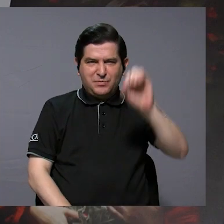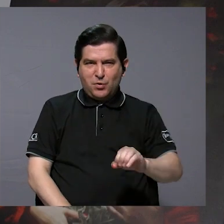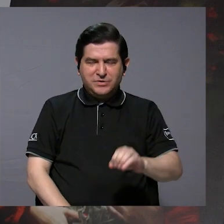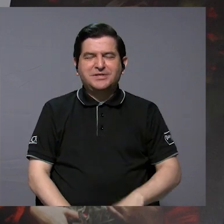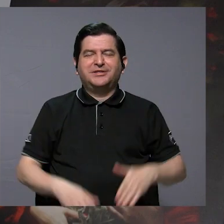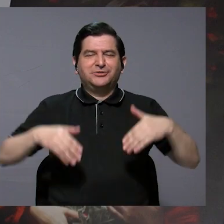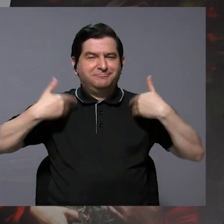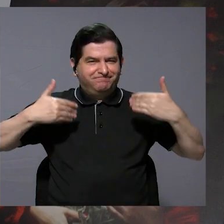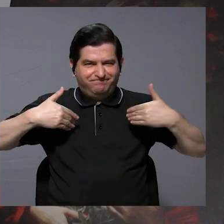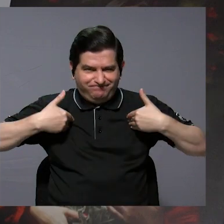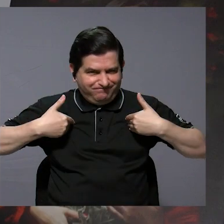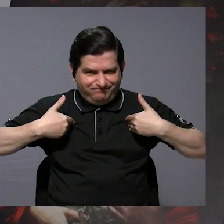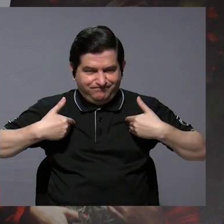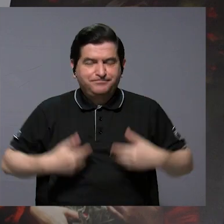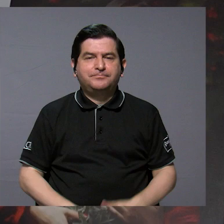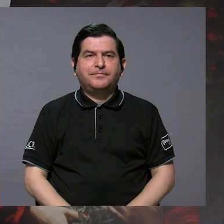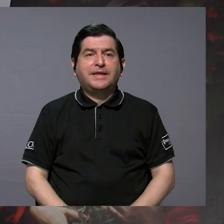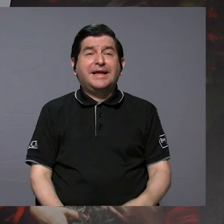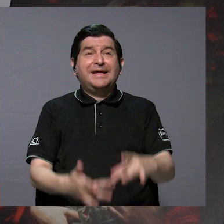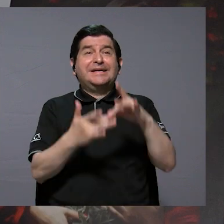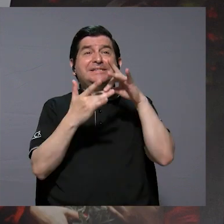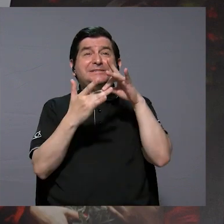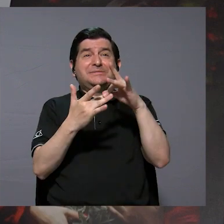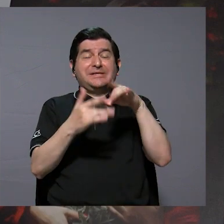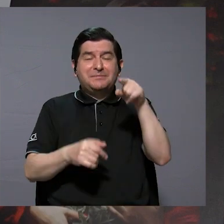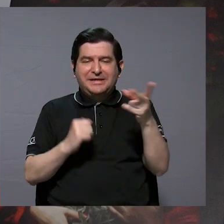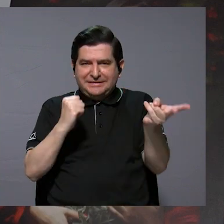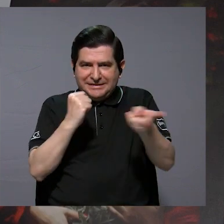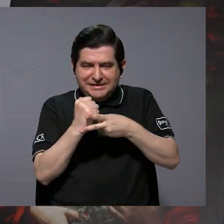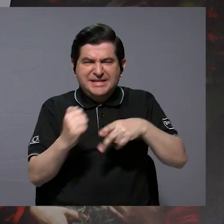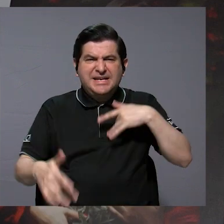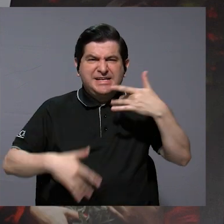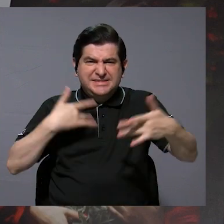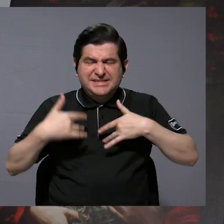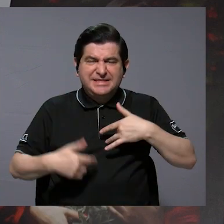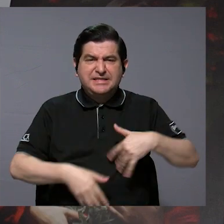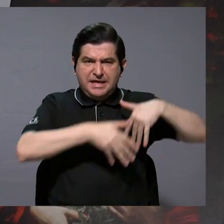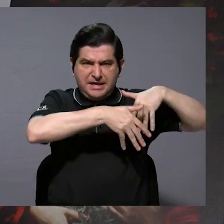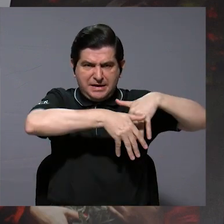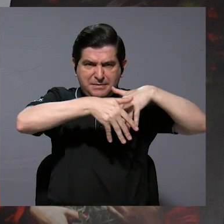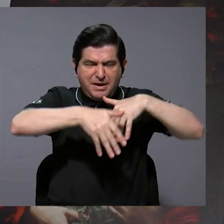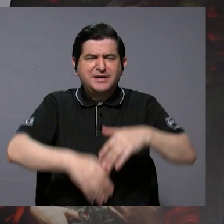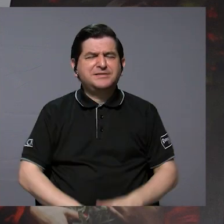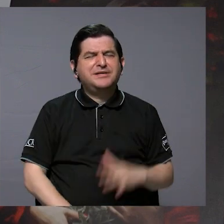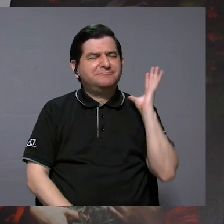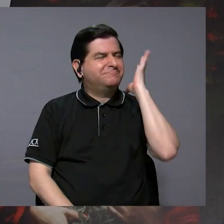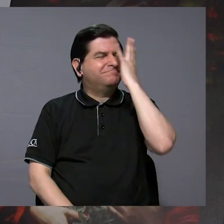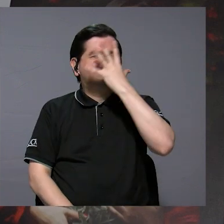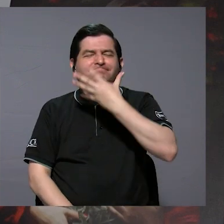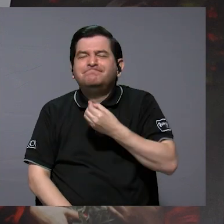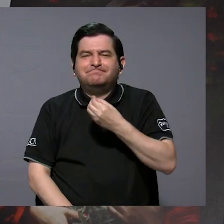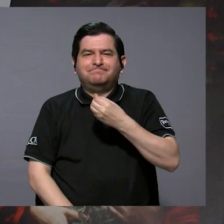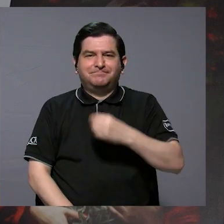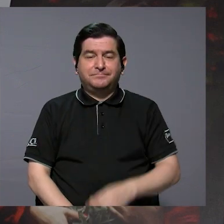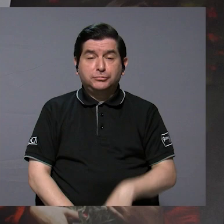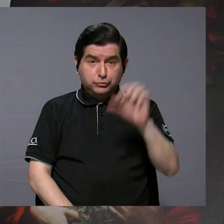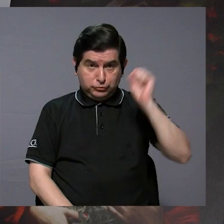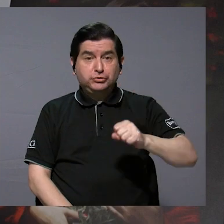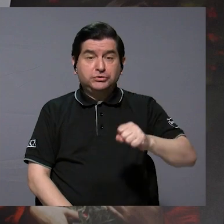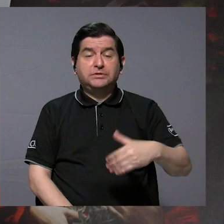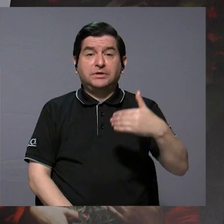estamos 100% contentas. Particularmente esta vez sentimos no solo que la marcha fue